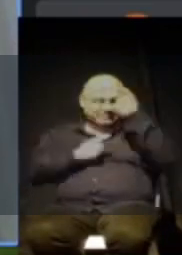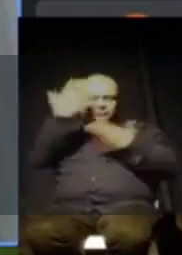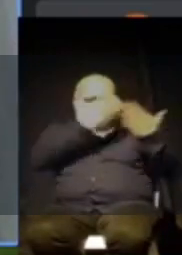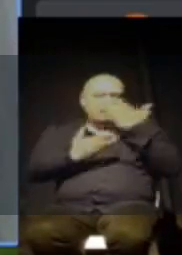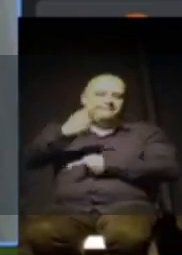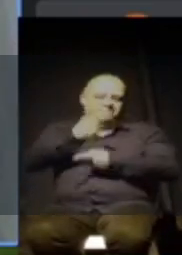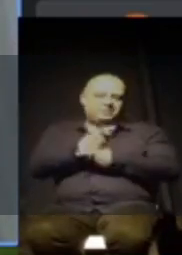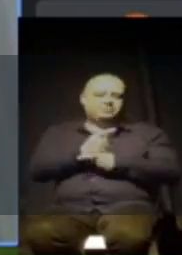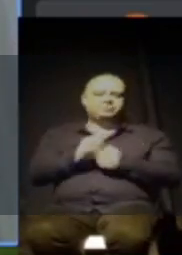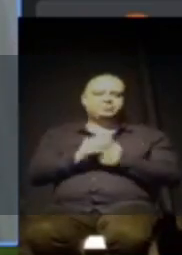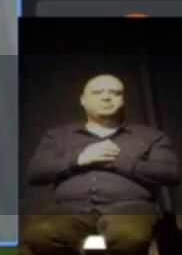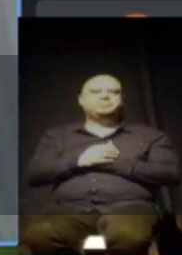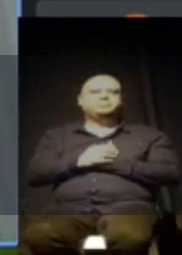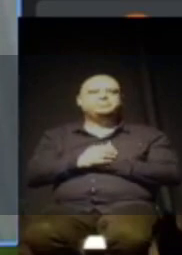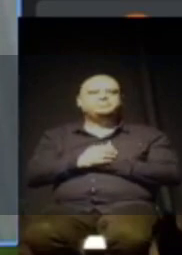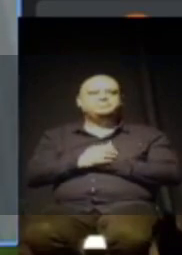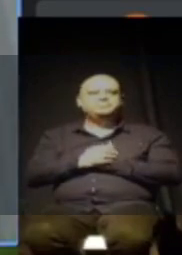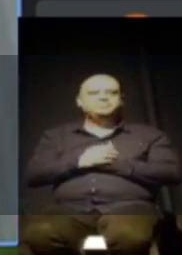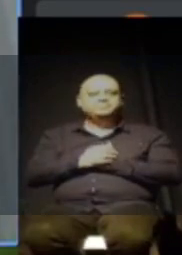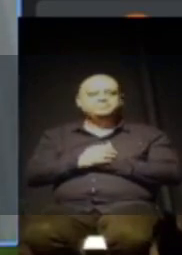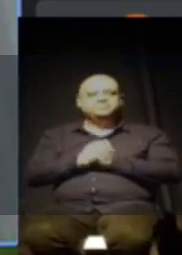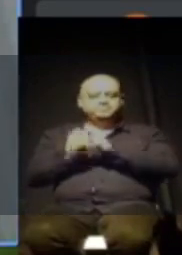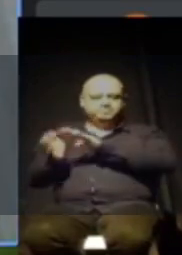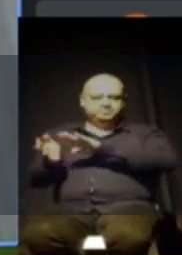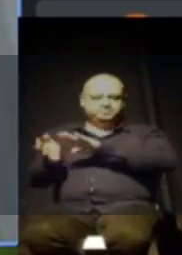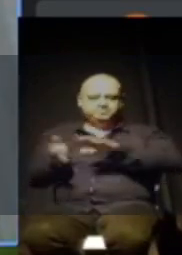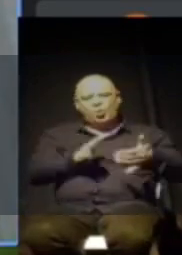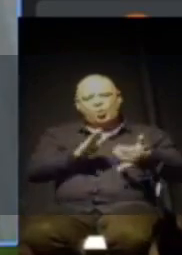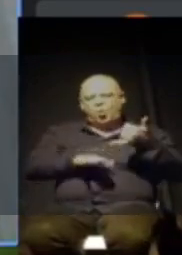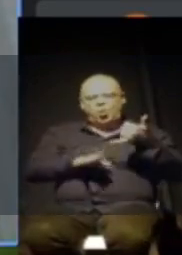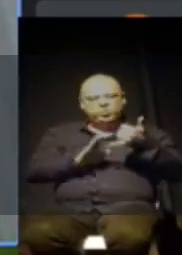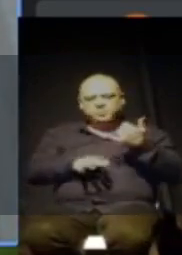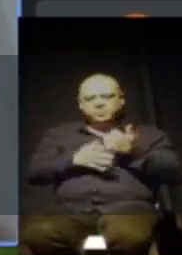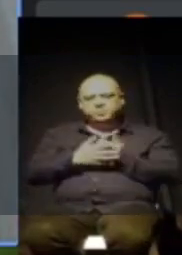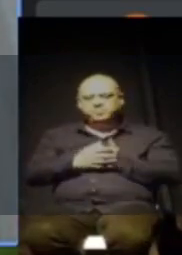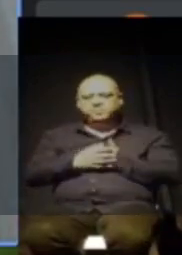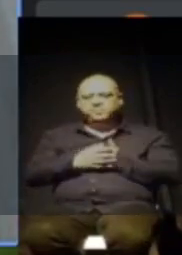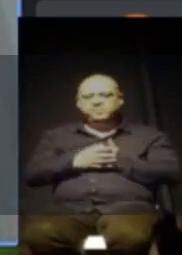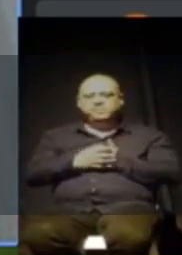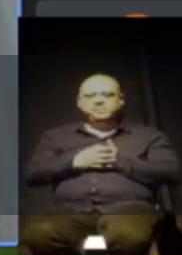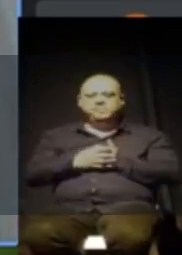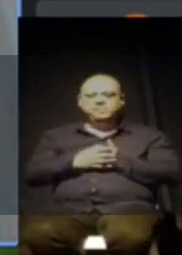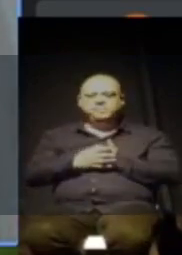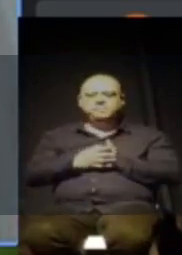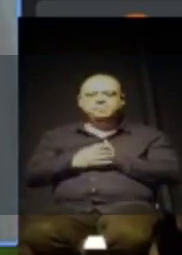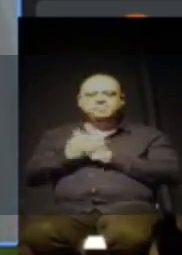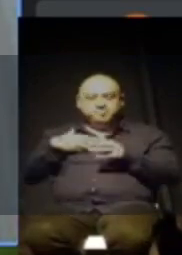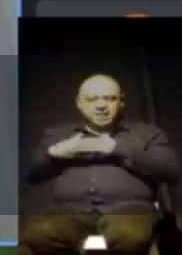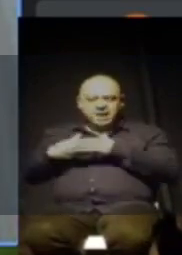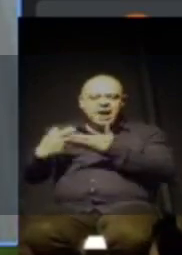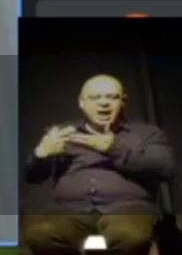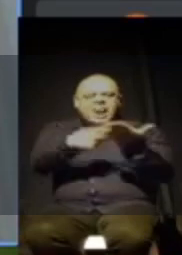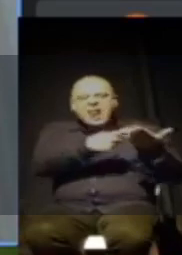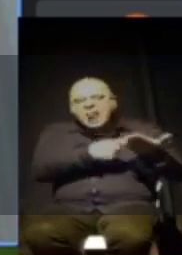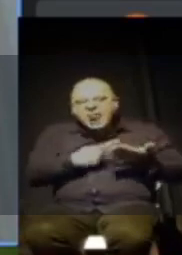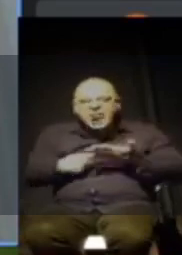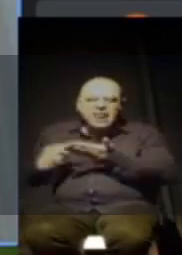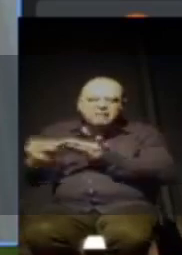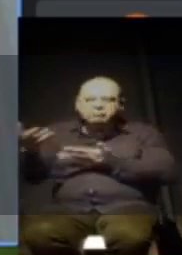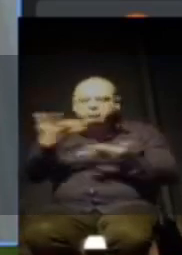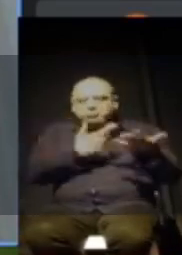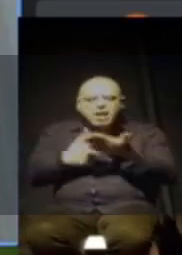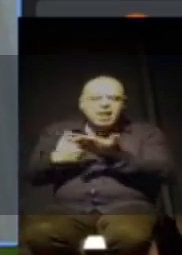a un rever o a una desviación. Y para terminar, hay un campo en el que poco nos concentramos en nuestros debates, de